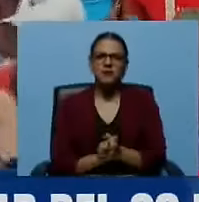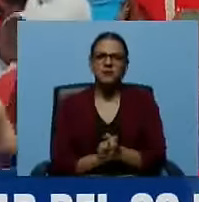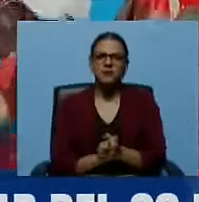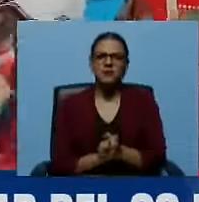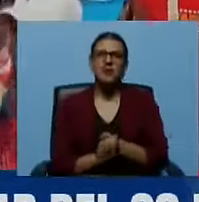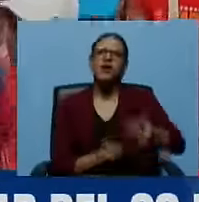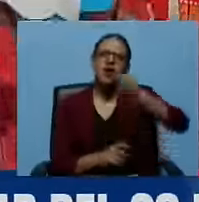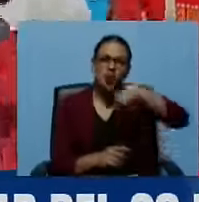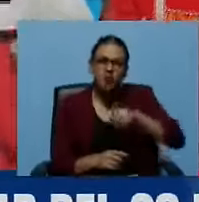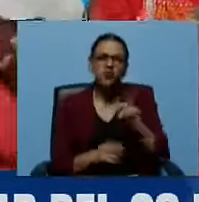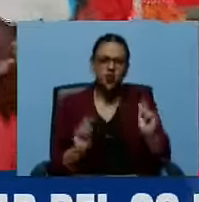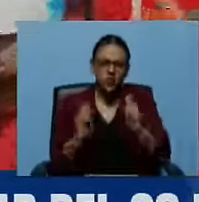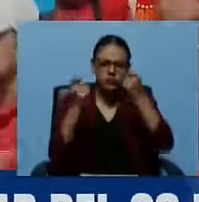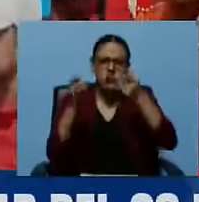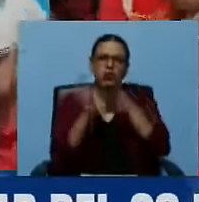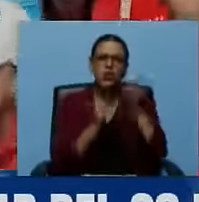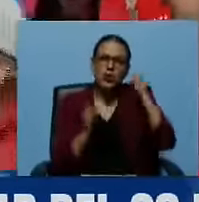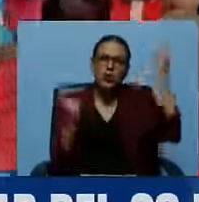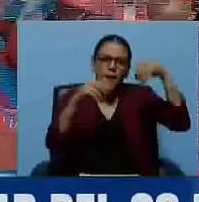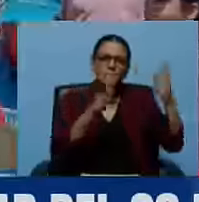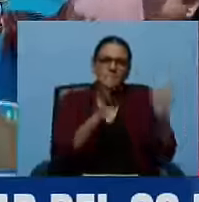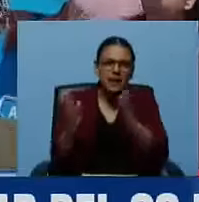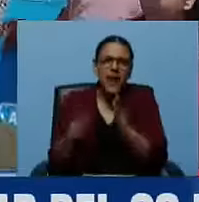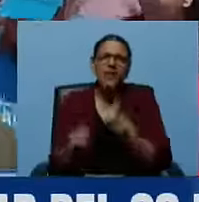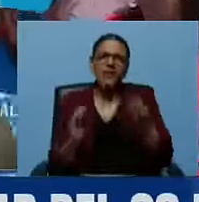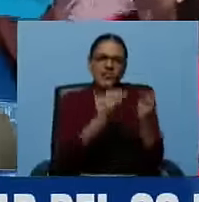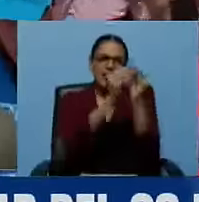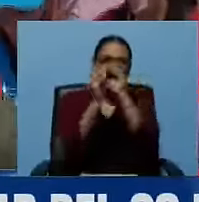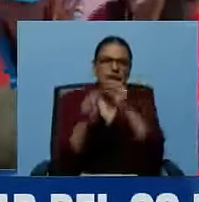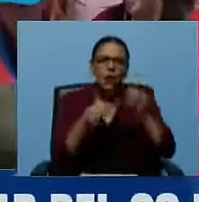Vamos consolidando los planes de recuperación social.